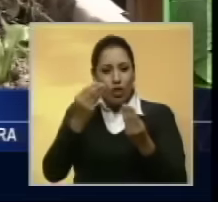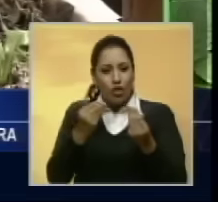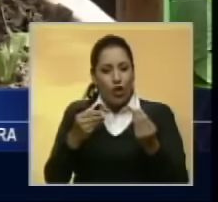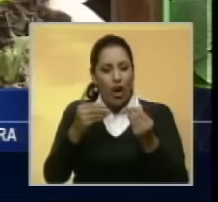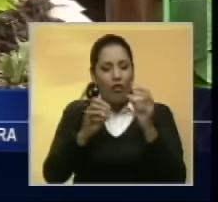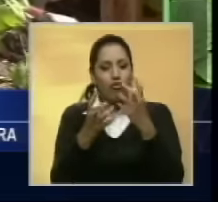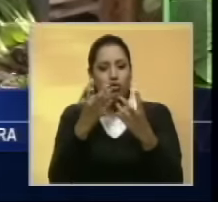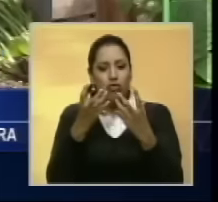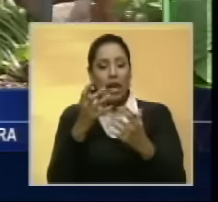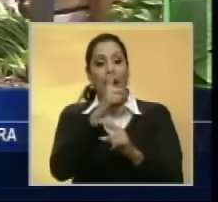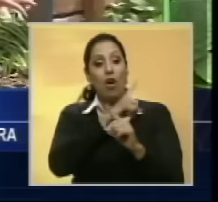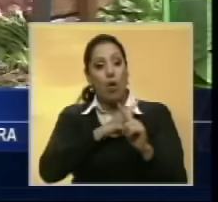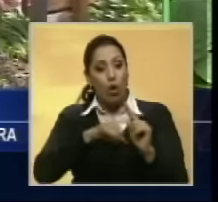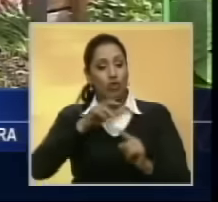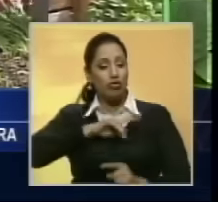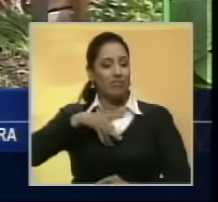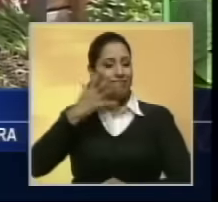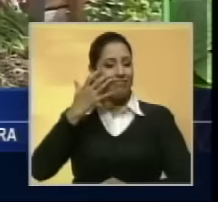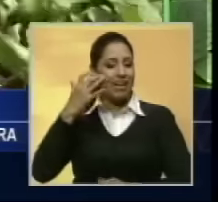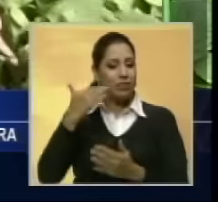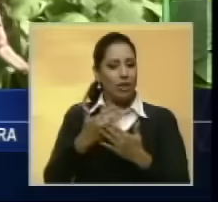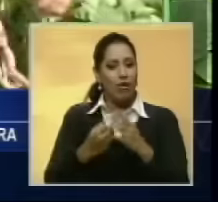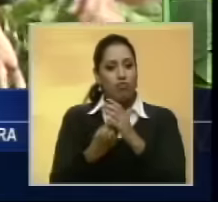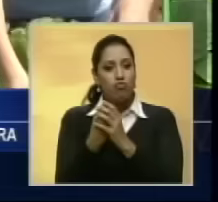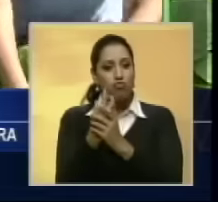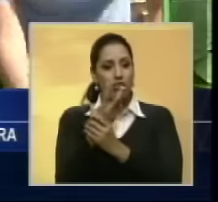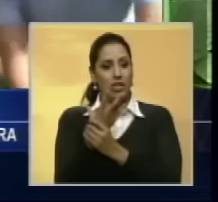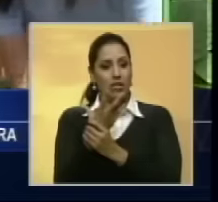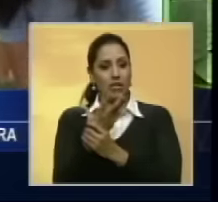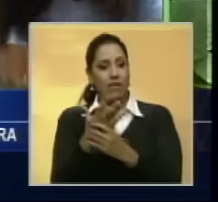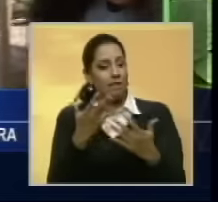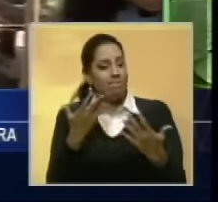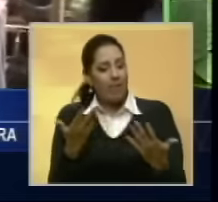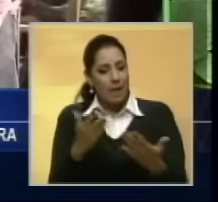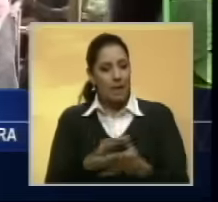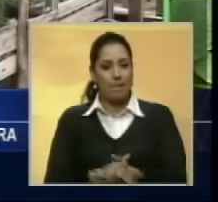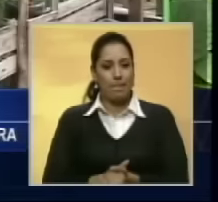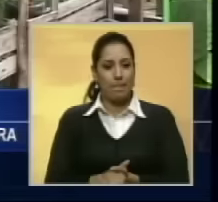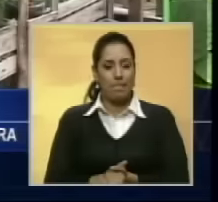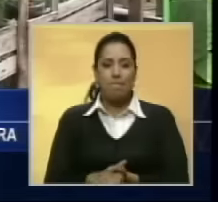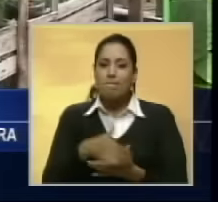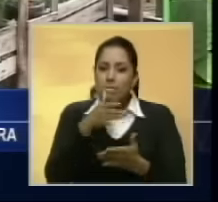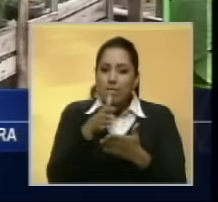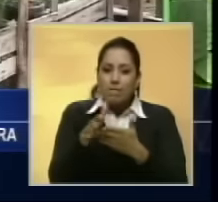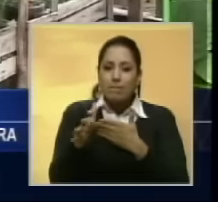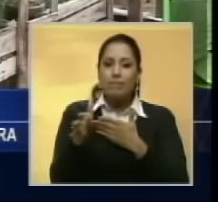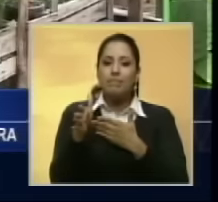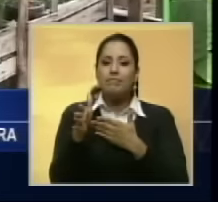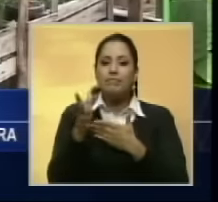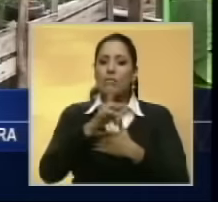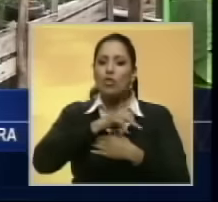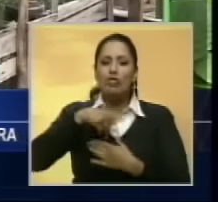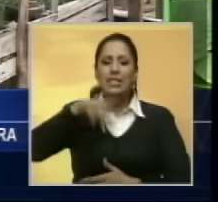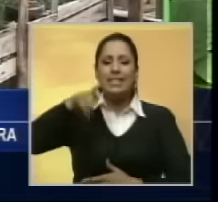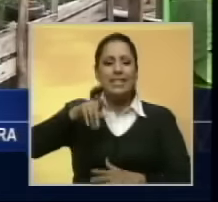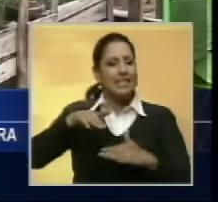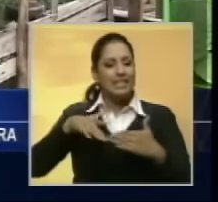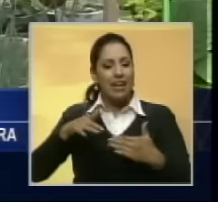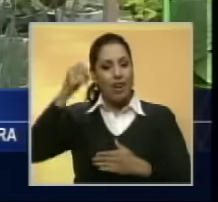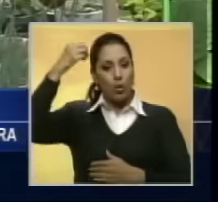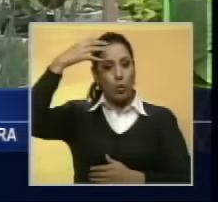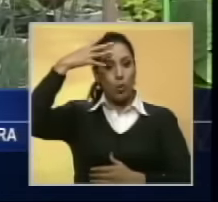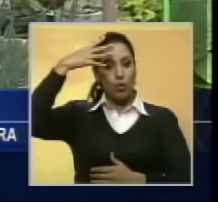los frutos. La experiencia que nosotros tenemos desde la Fundación Ciara es que lo que necesitamos es tener